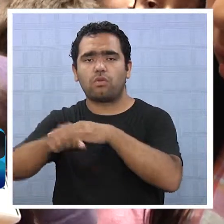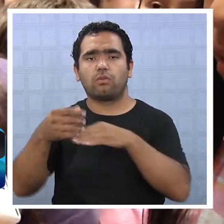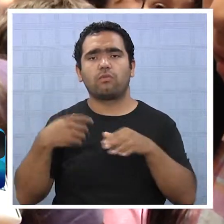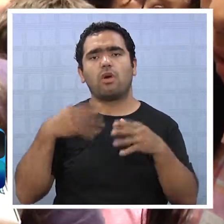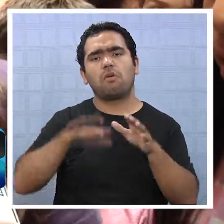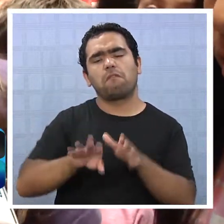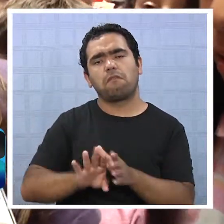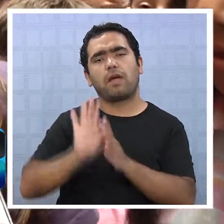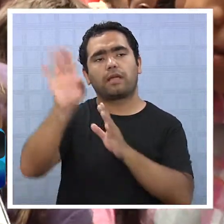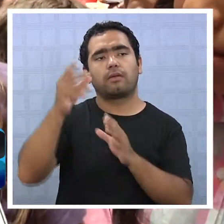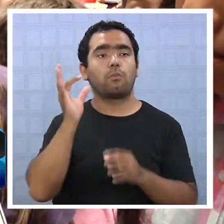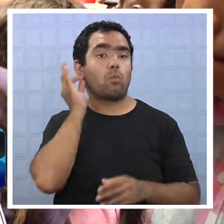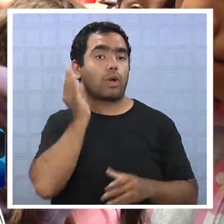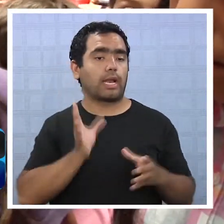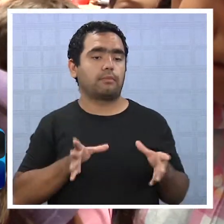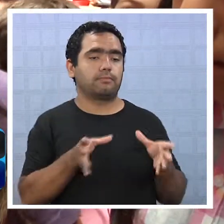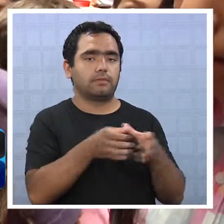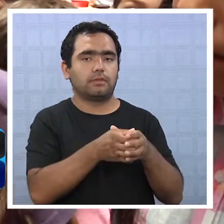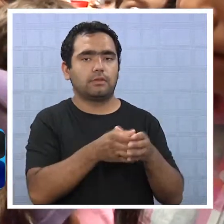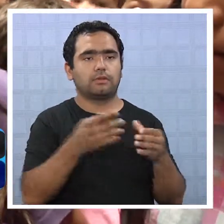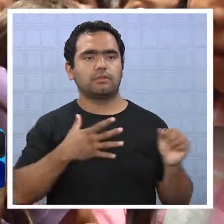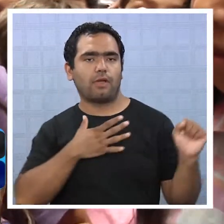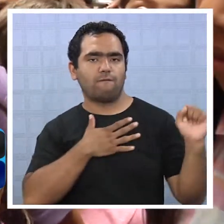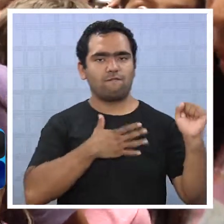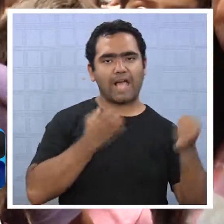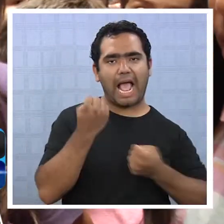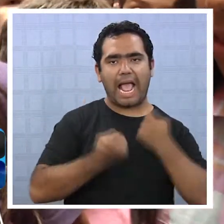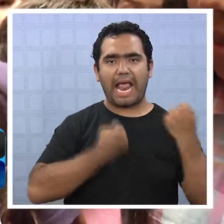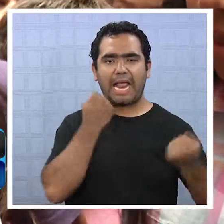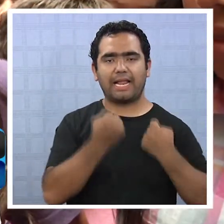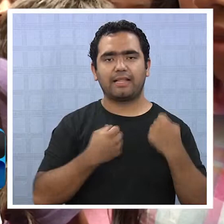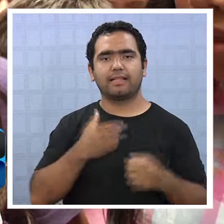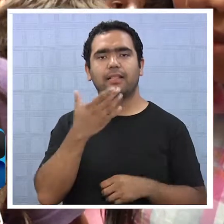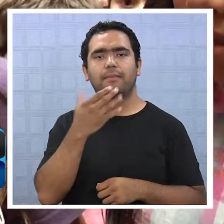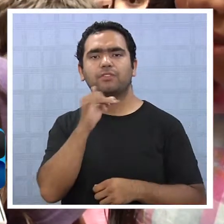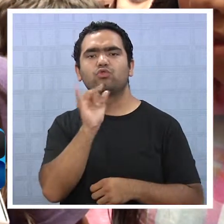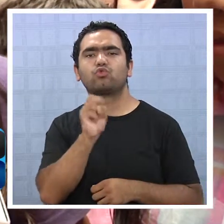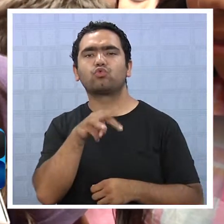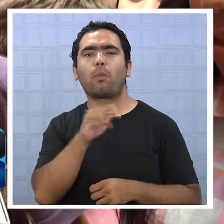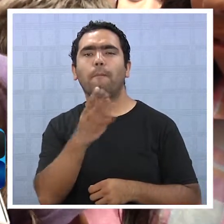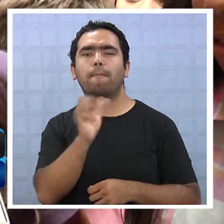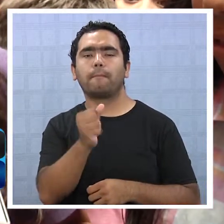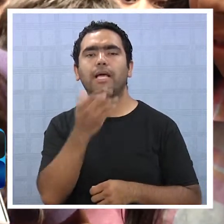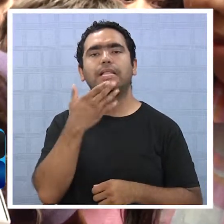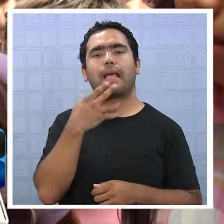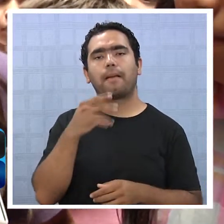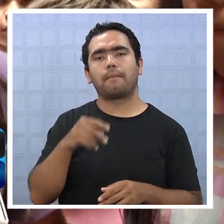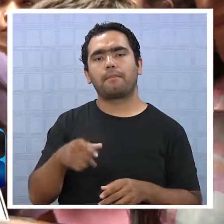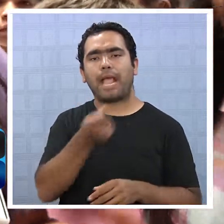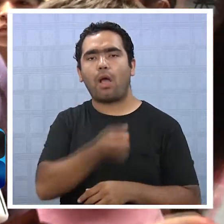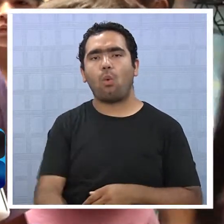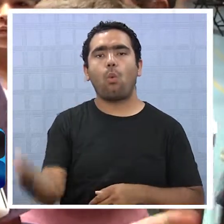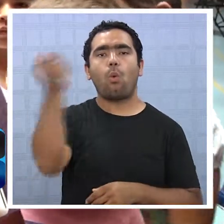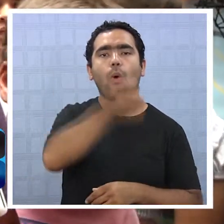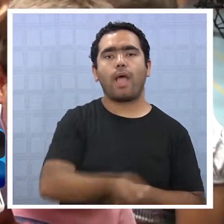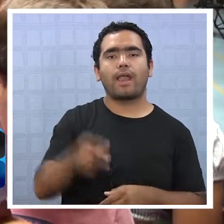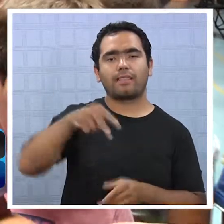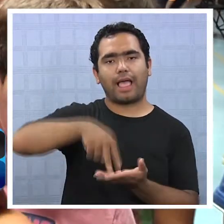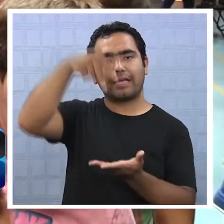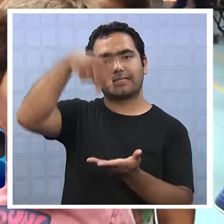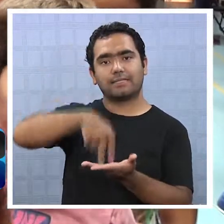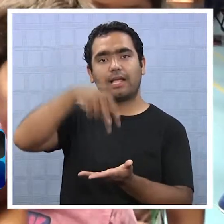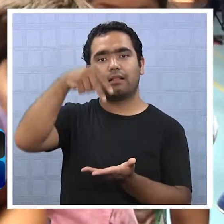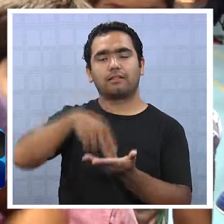jugar fútbol, básquetbol y otros deportes, y los niños nos quedamos haciendo baile entretenido, zumba, salto de cuerda o